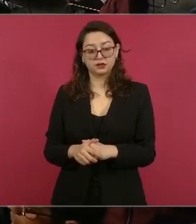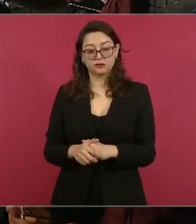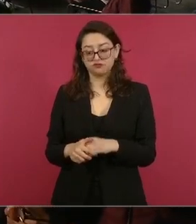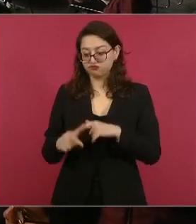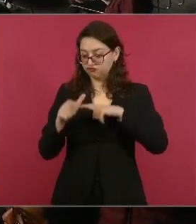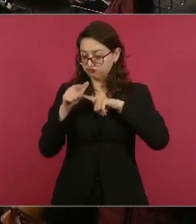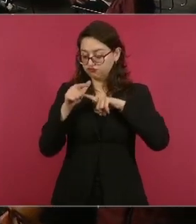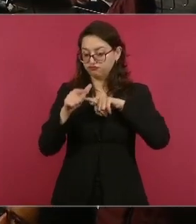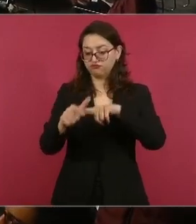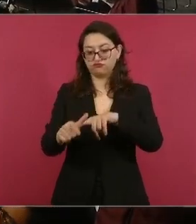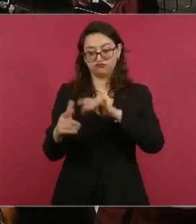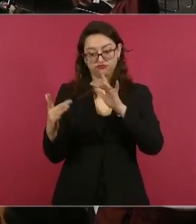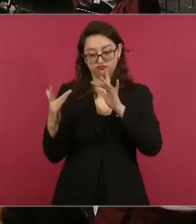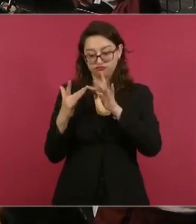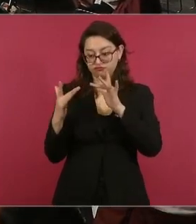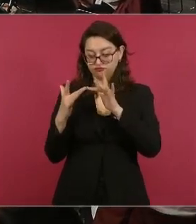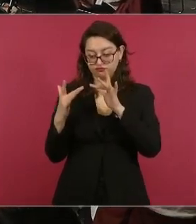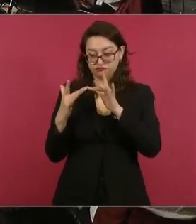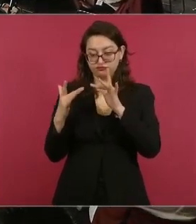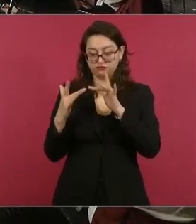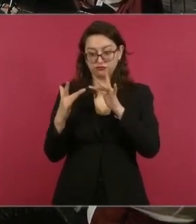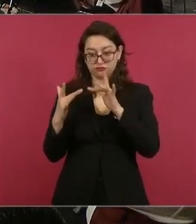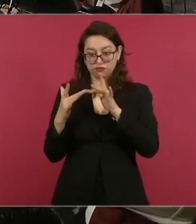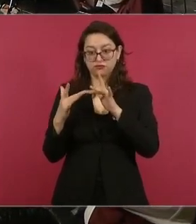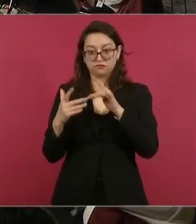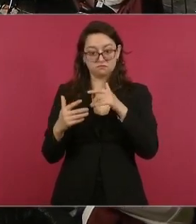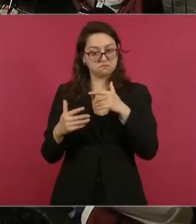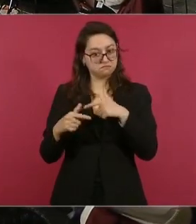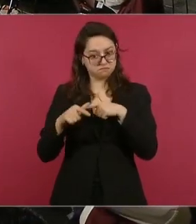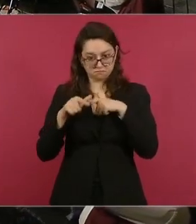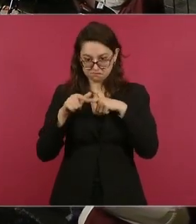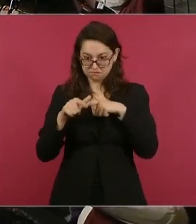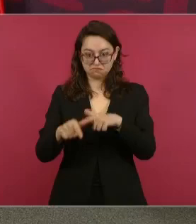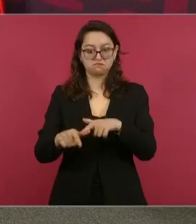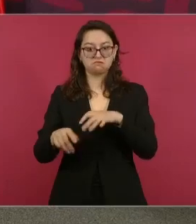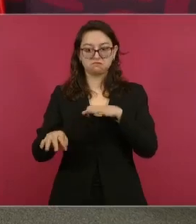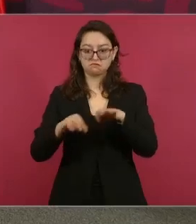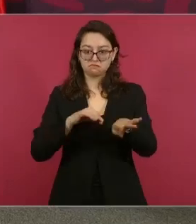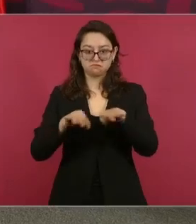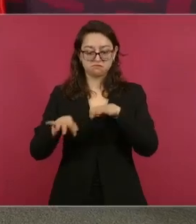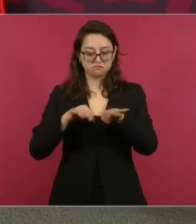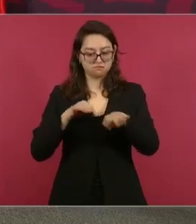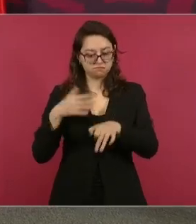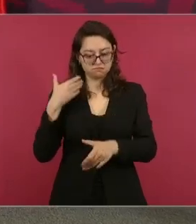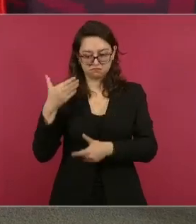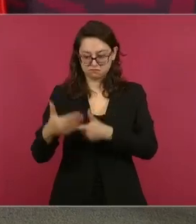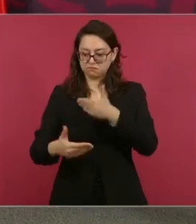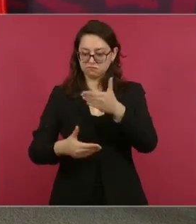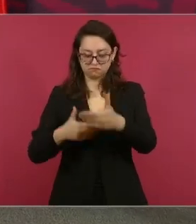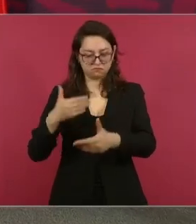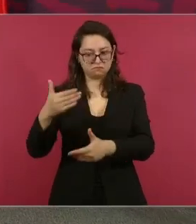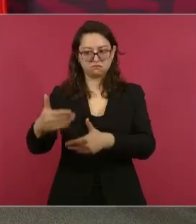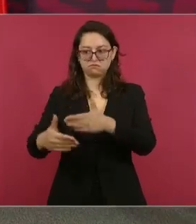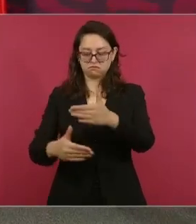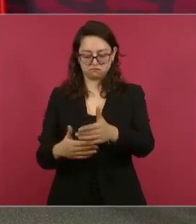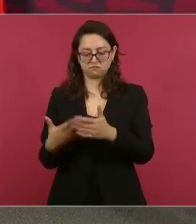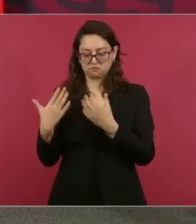en comunicación y adelante. Vamos ahora a